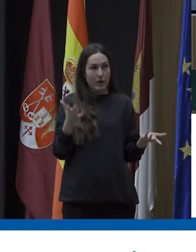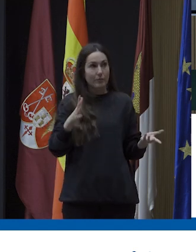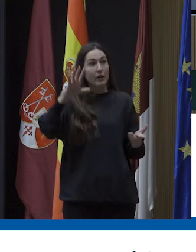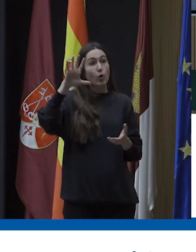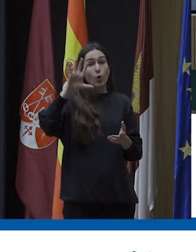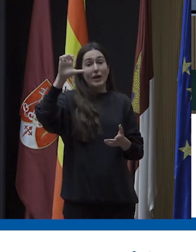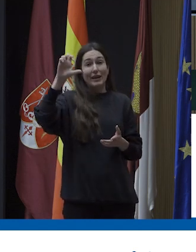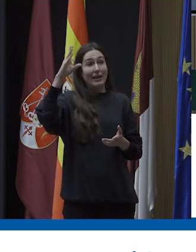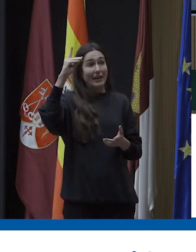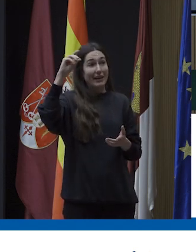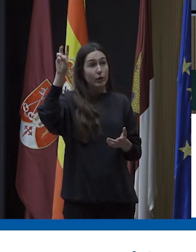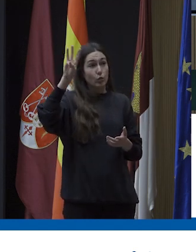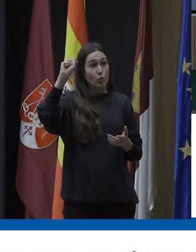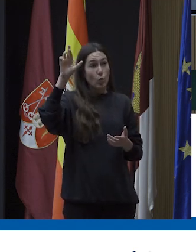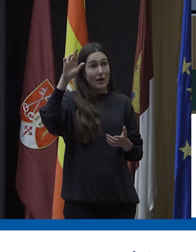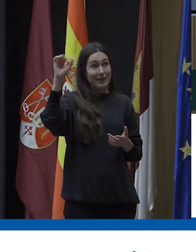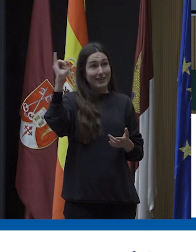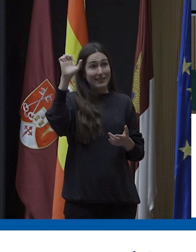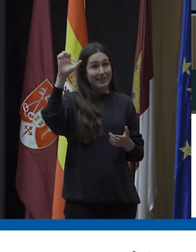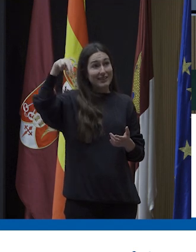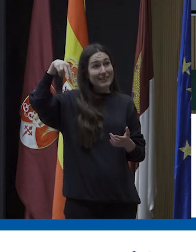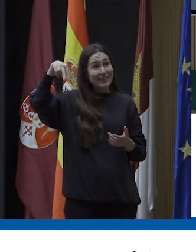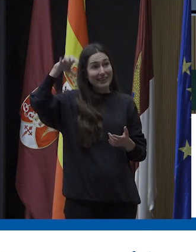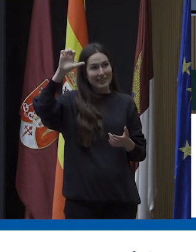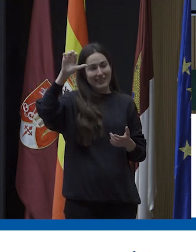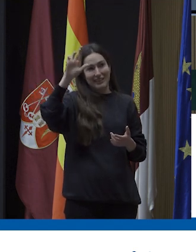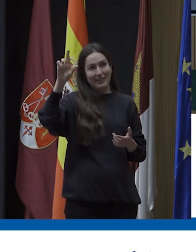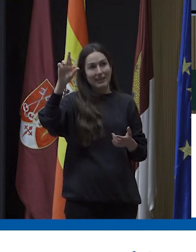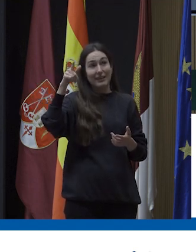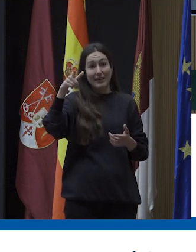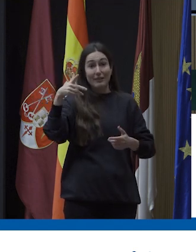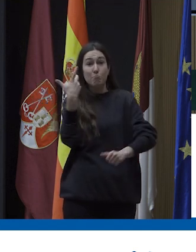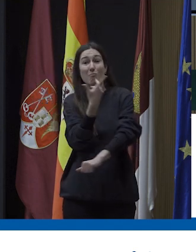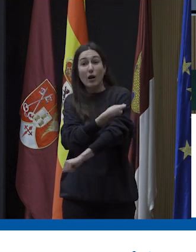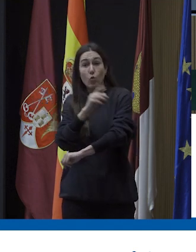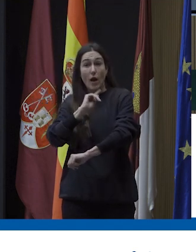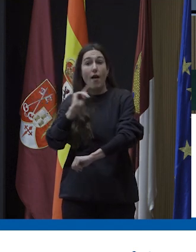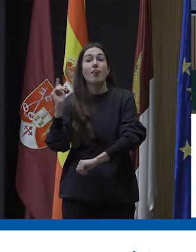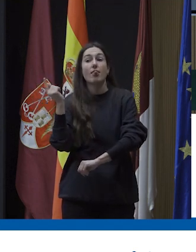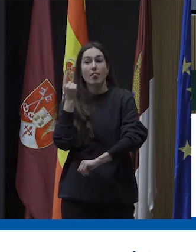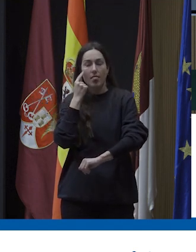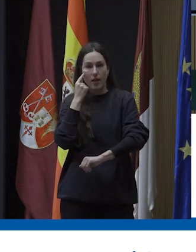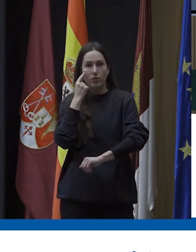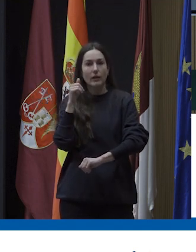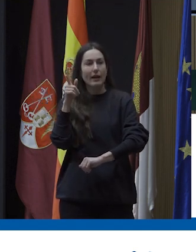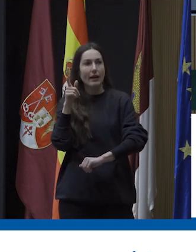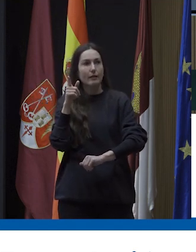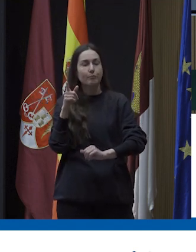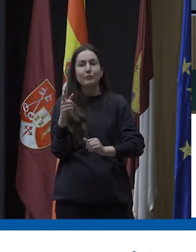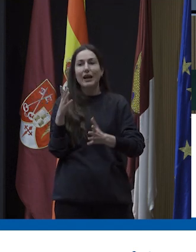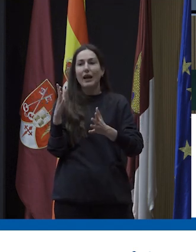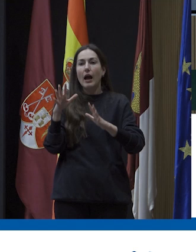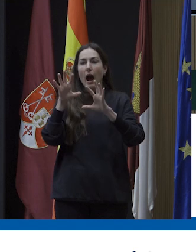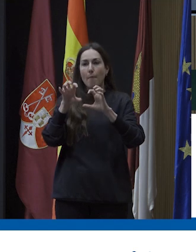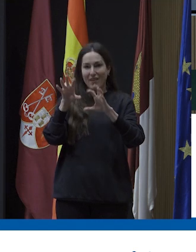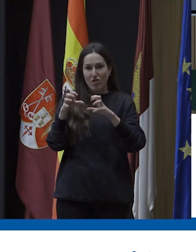por la vacuna, por eso están las vaquitas ahí en el cuadro, porque es el médico que describió lo de la vacuna, era un discípulo de ellos. Y